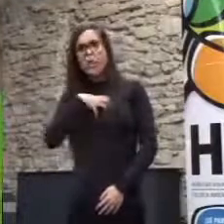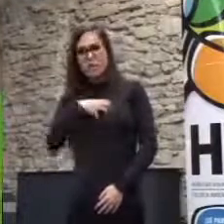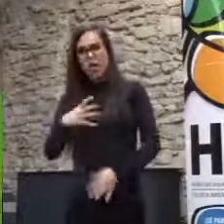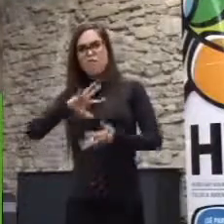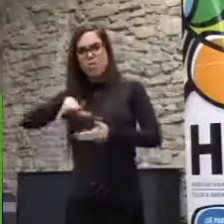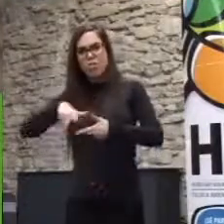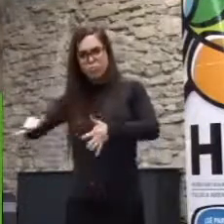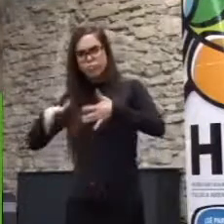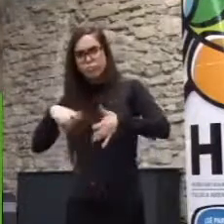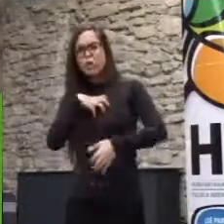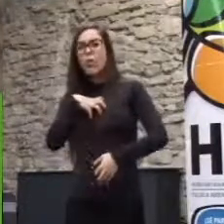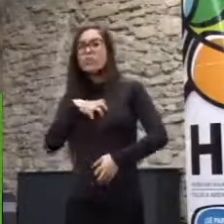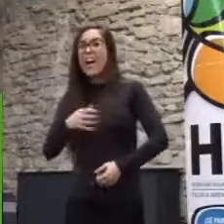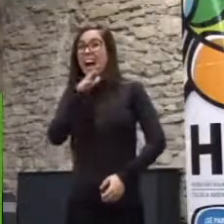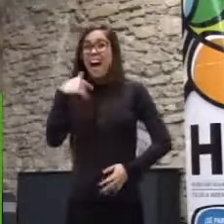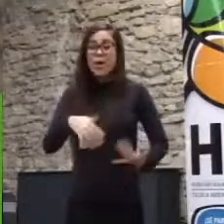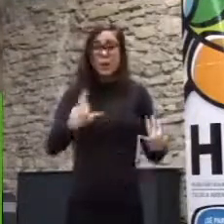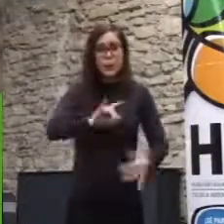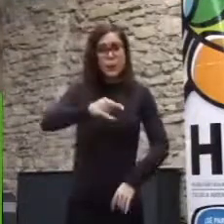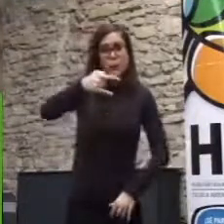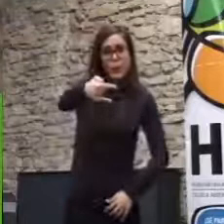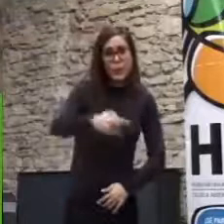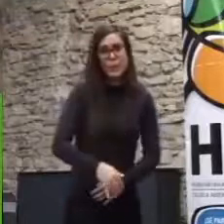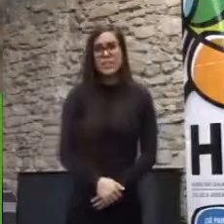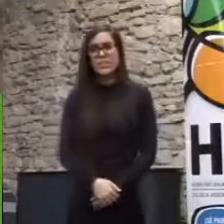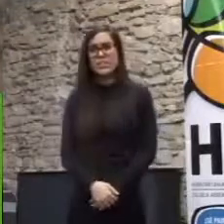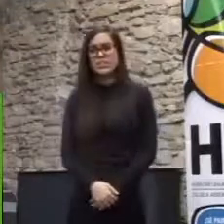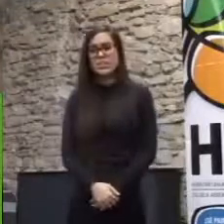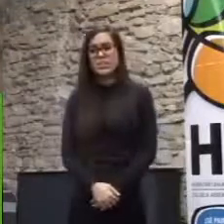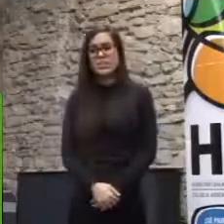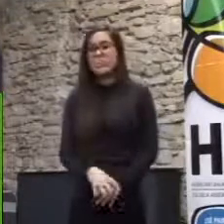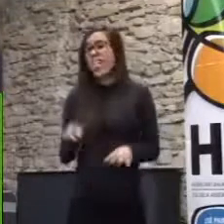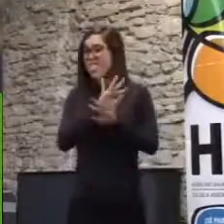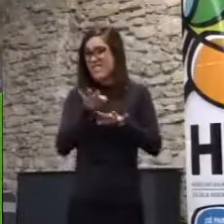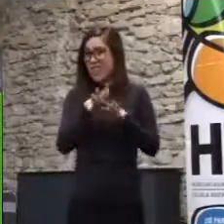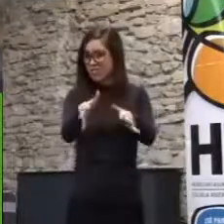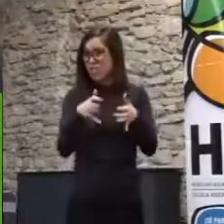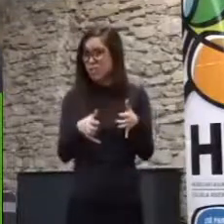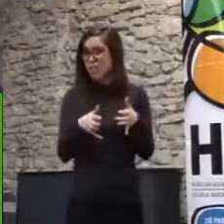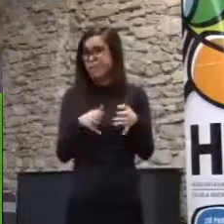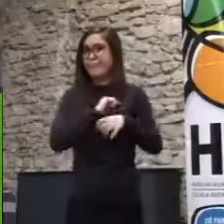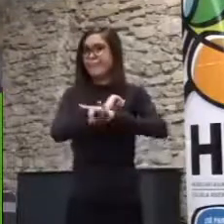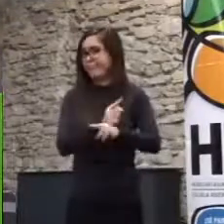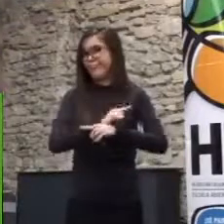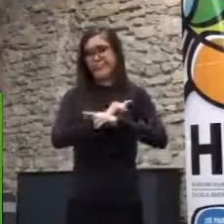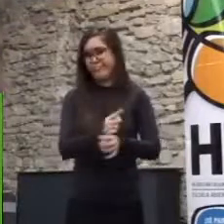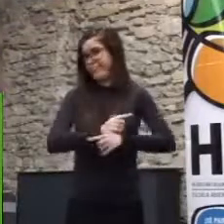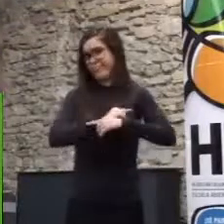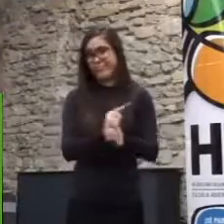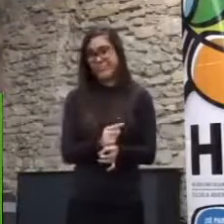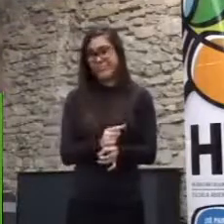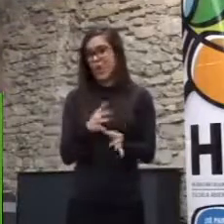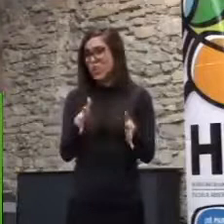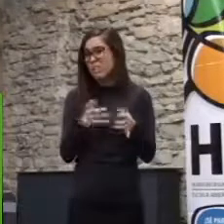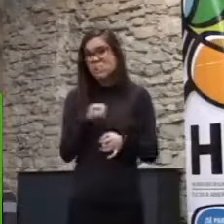ahora cuesta muchísimo trabajo. Y cuesta muchísimo trabajo y no lo vas a conseguir. No siempre lo vas a conseguir. De hecho, lo consigues muy pocas